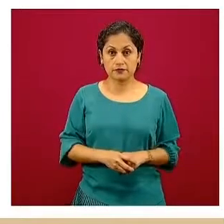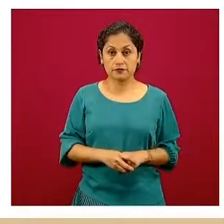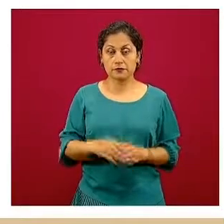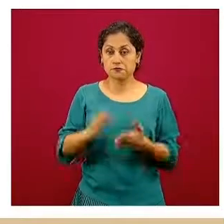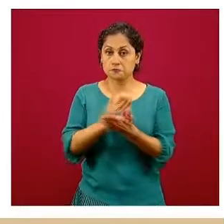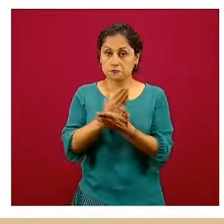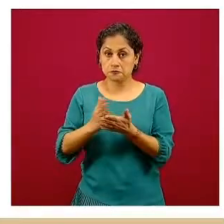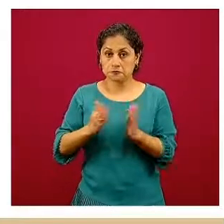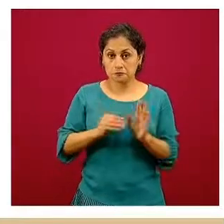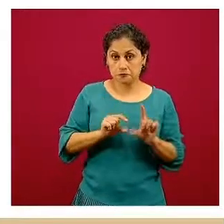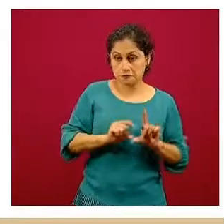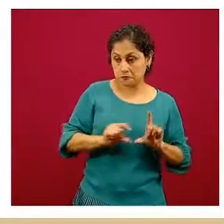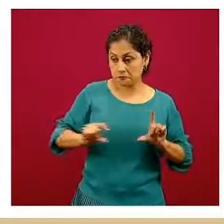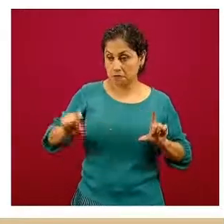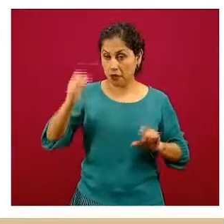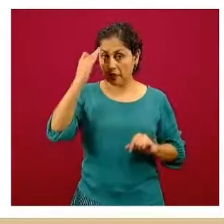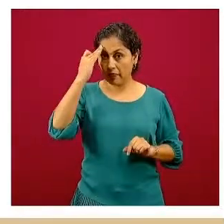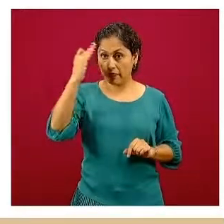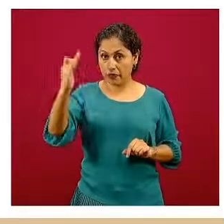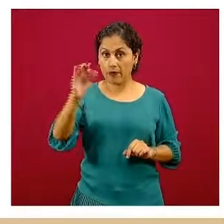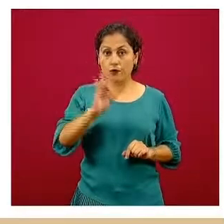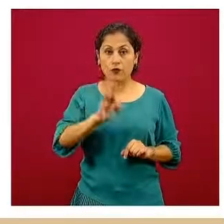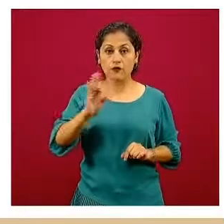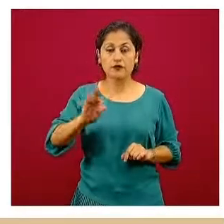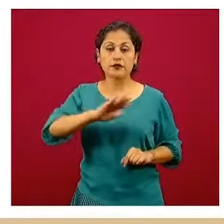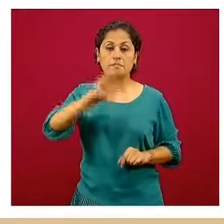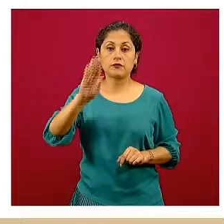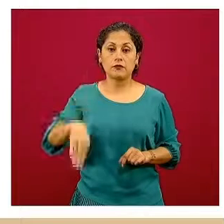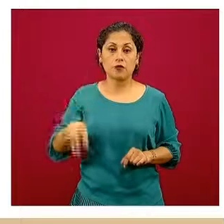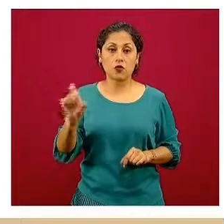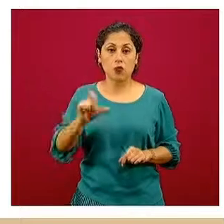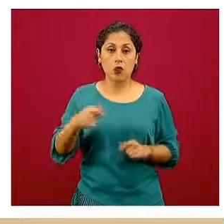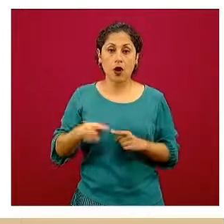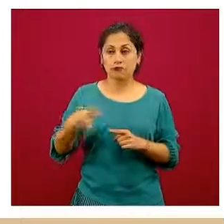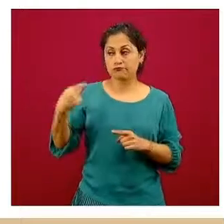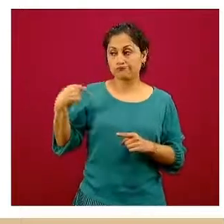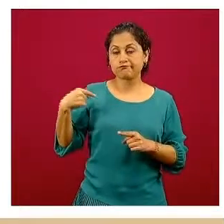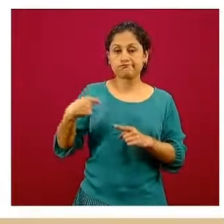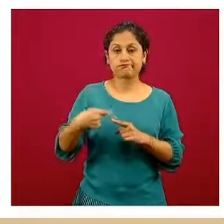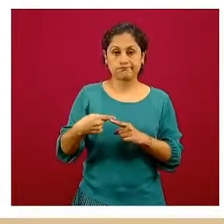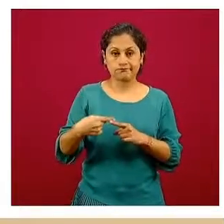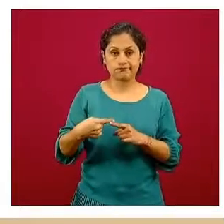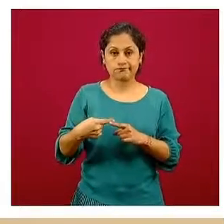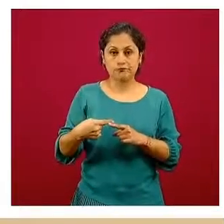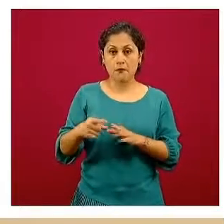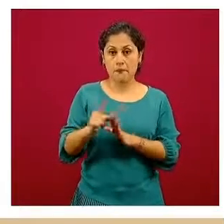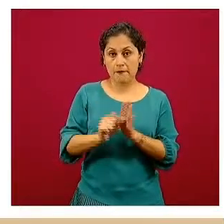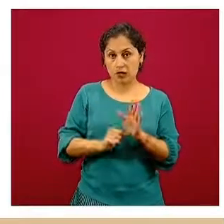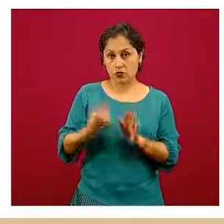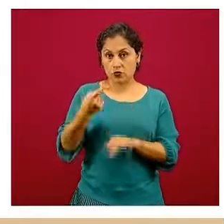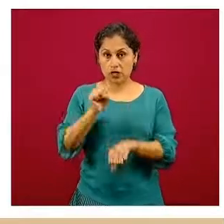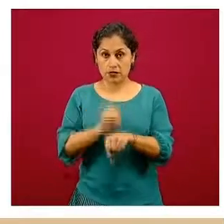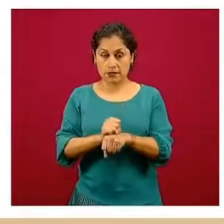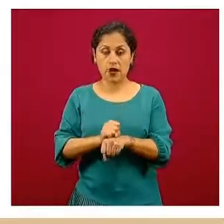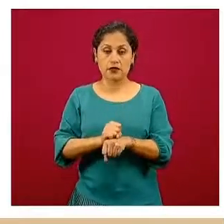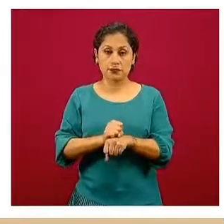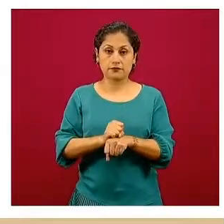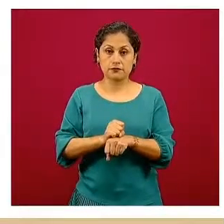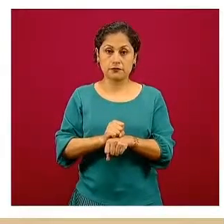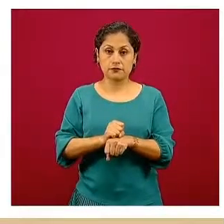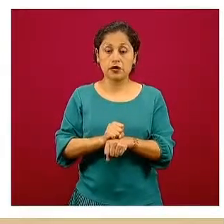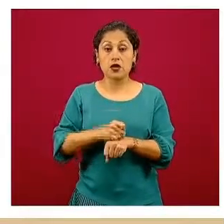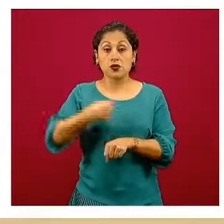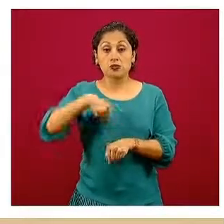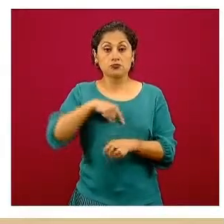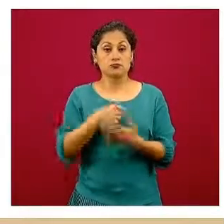es en el tiempo, prácticamente en el último mes y una semana, y estamos aún todavía